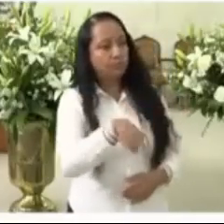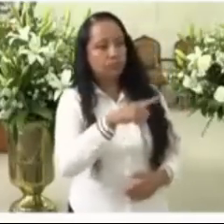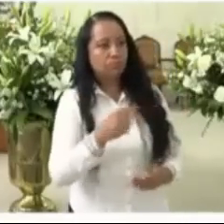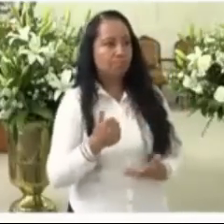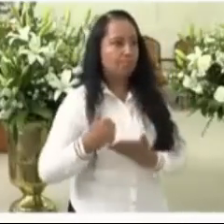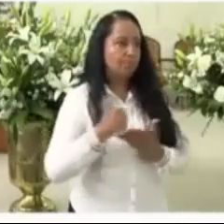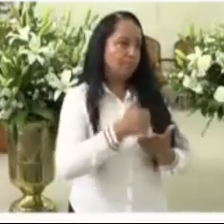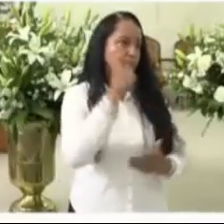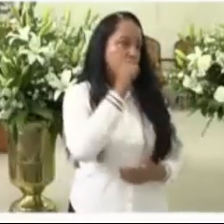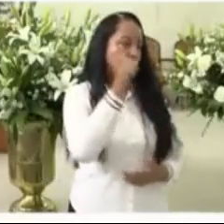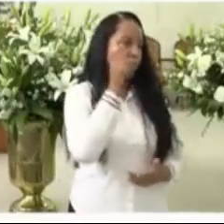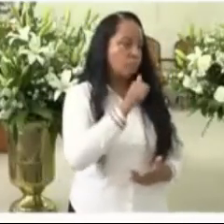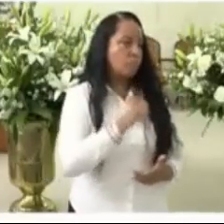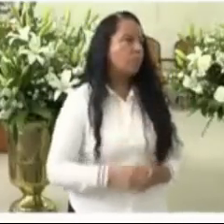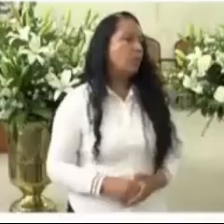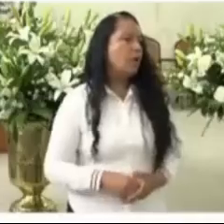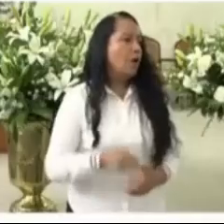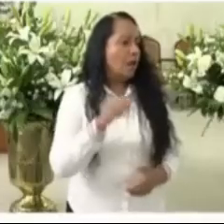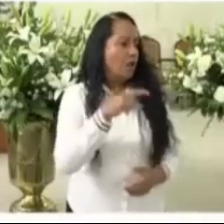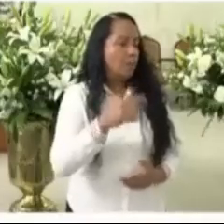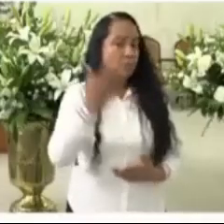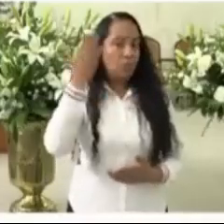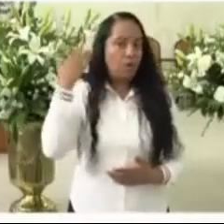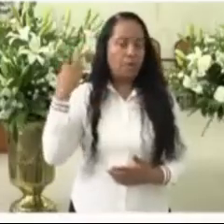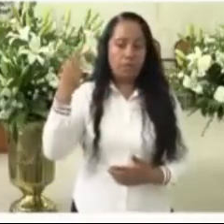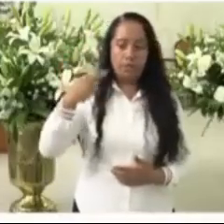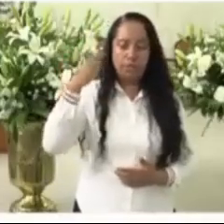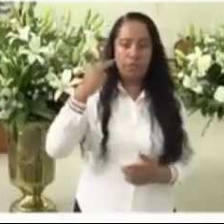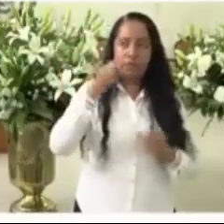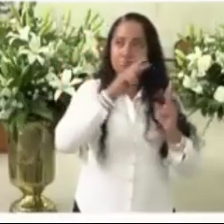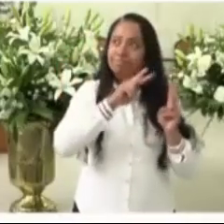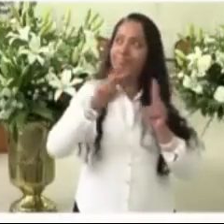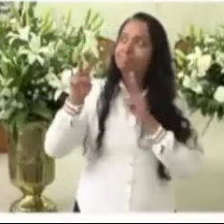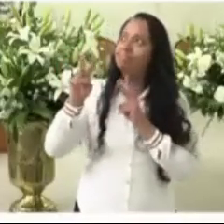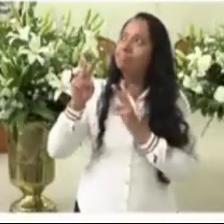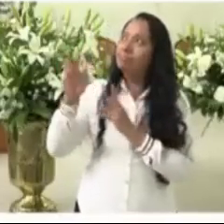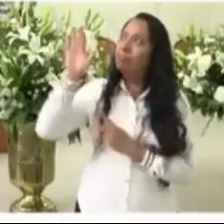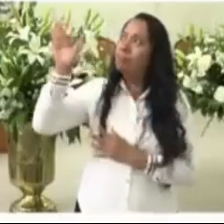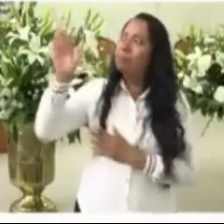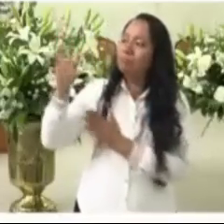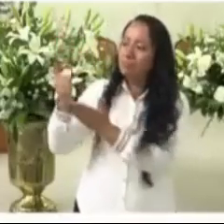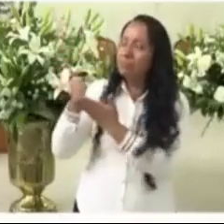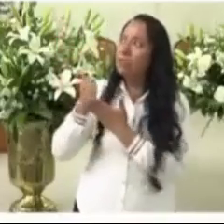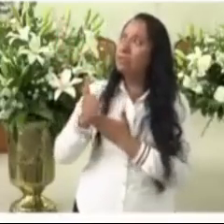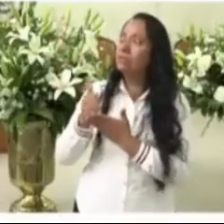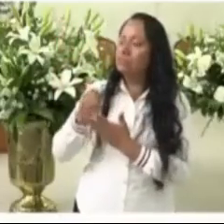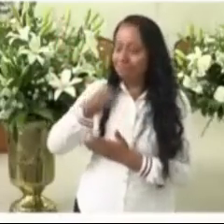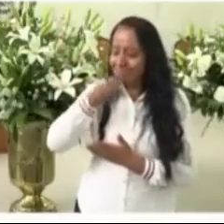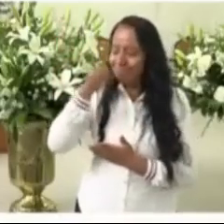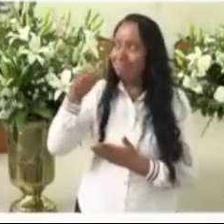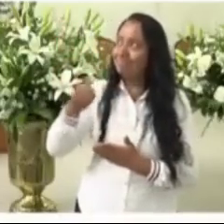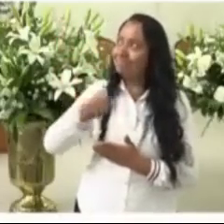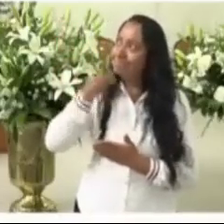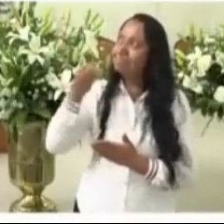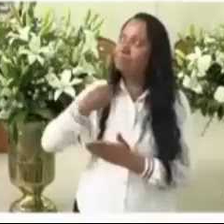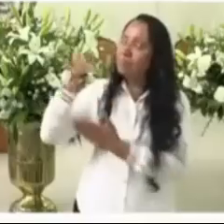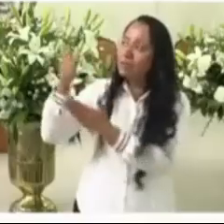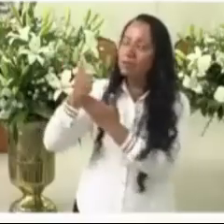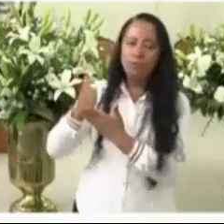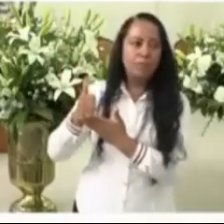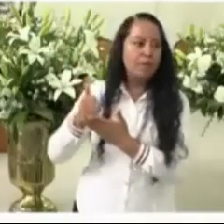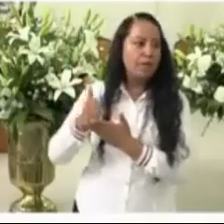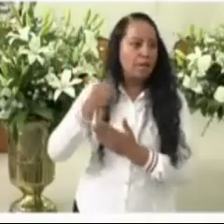su rostro y de su corazón, porque escuchó su clamor, porque atendió el ayuno, porque vio la